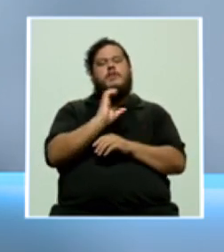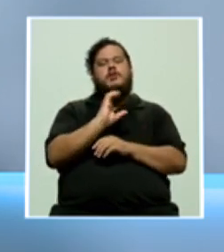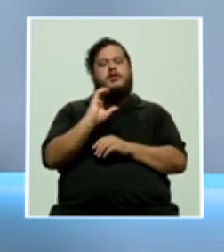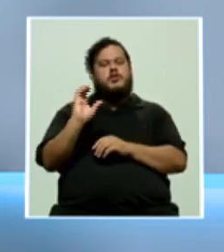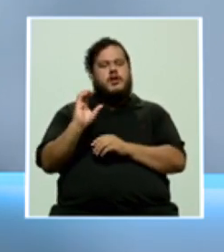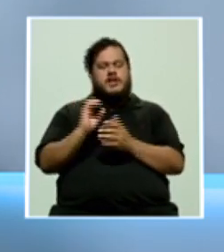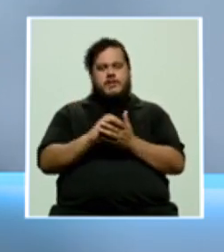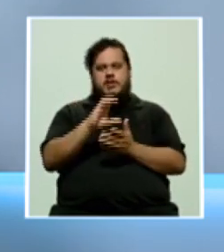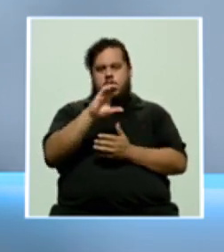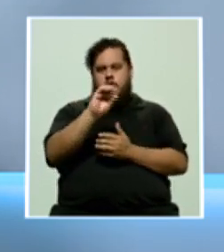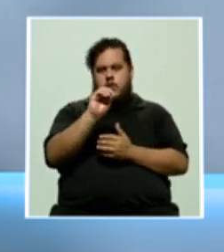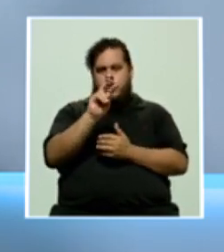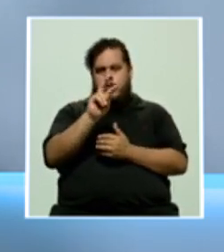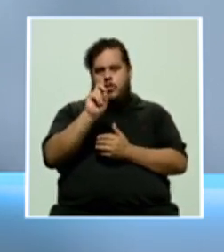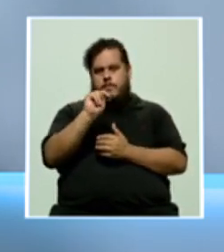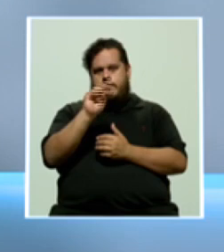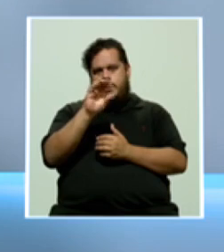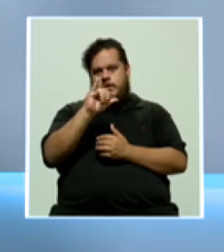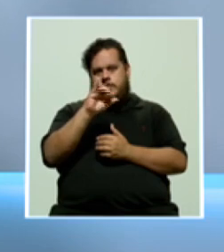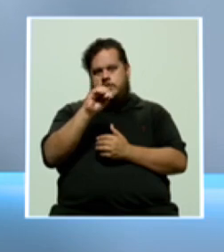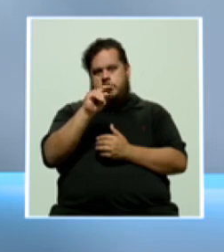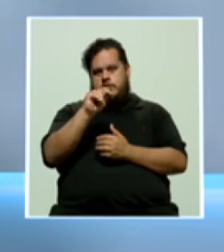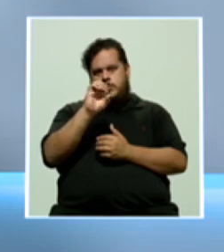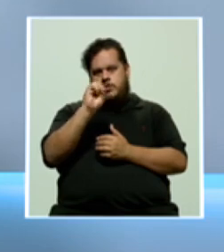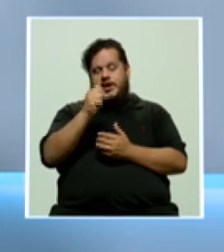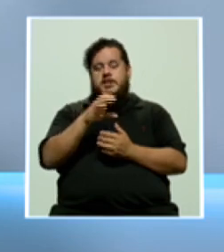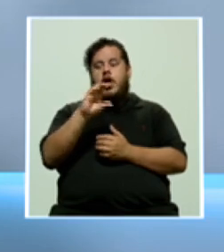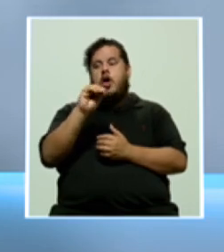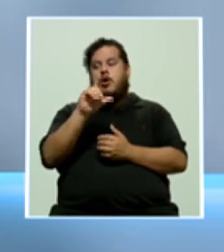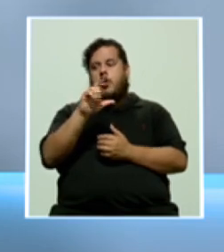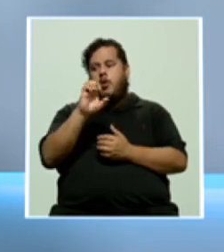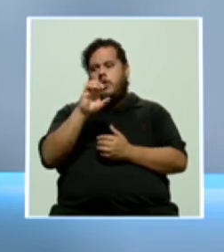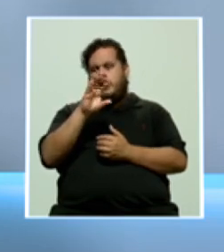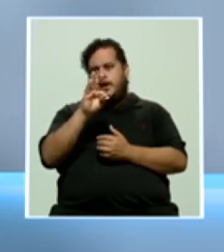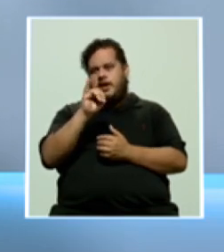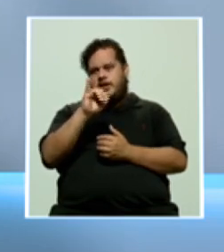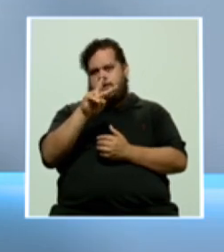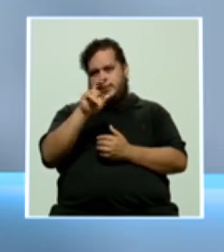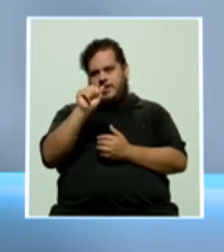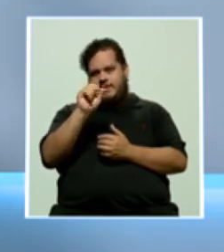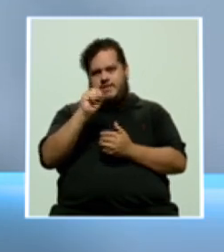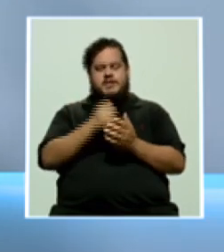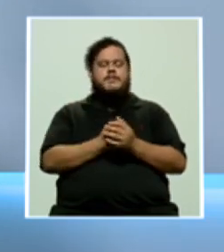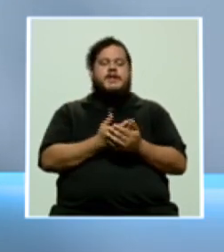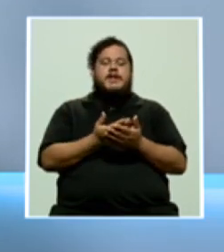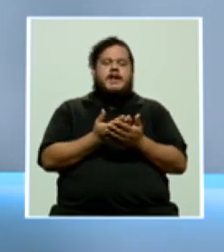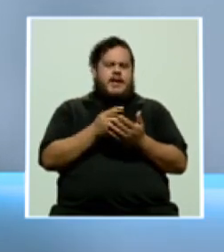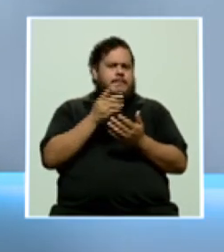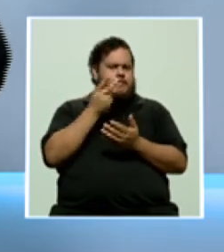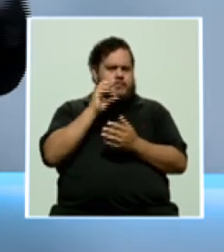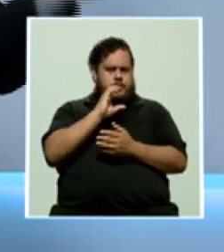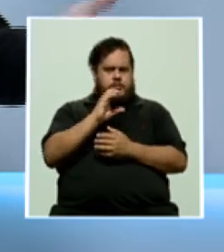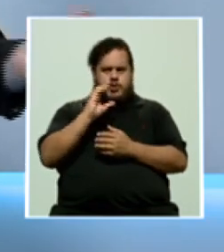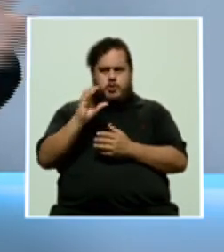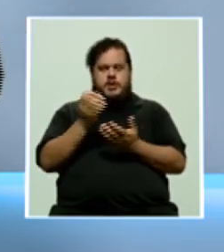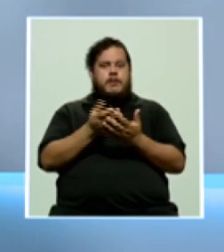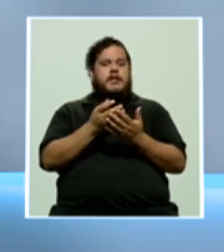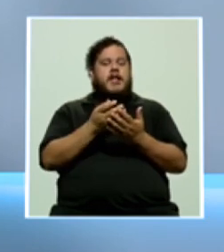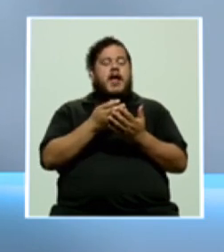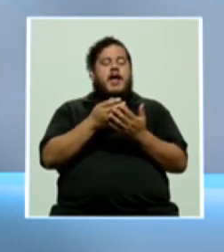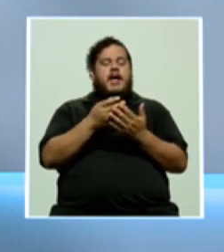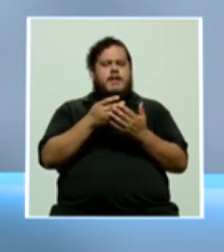en este proyecto de empleo público que recordemos está en una versión en este momento, podría cambiar en estos días como ha cambiado